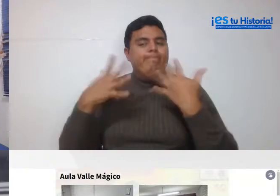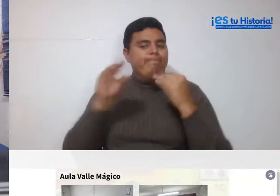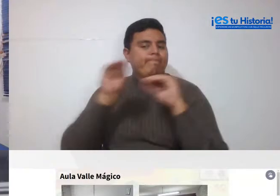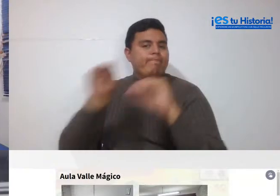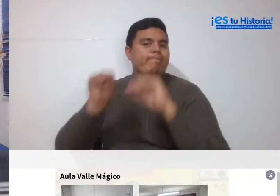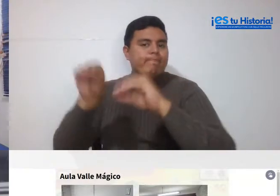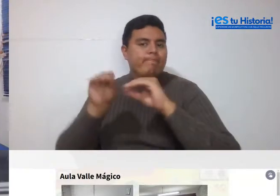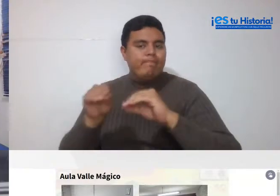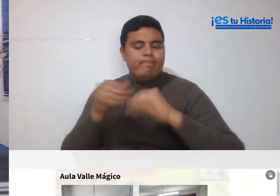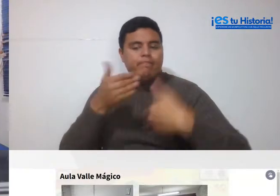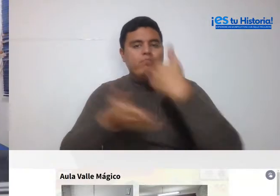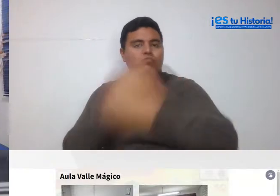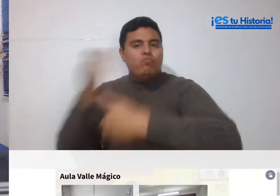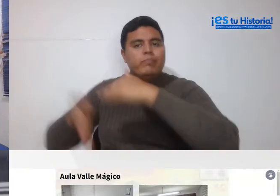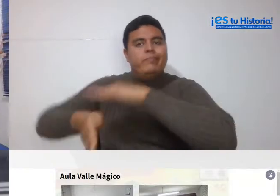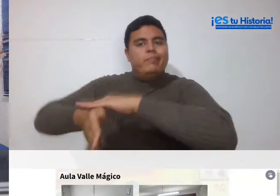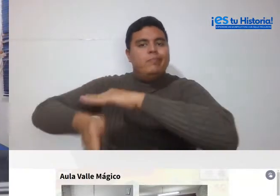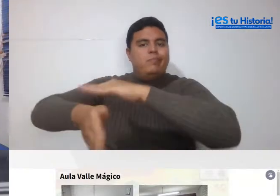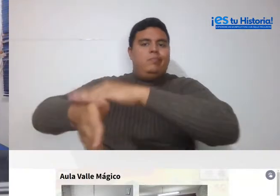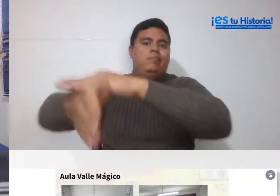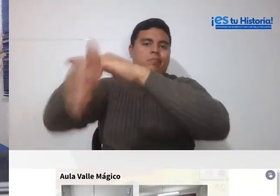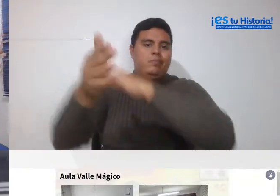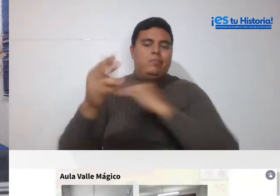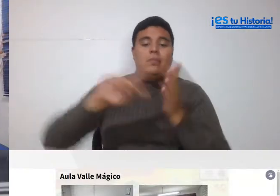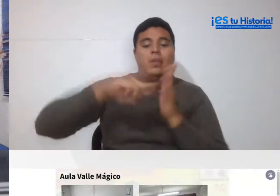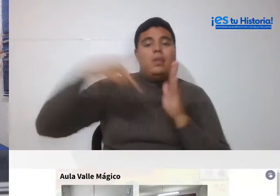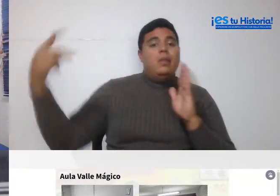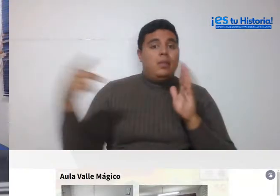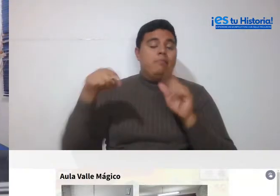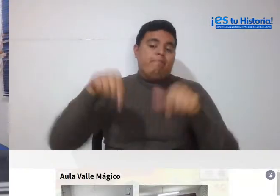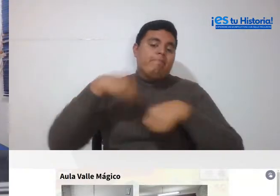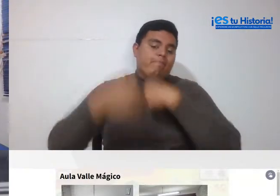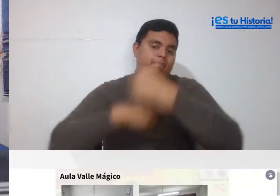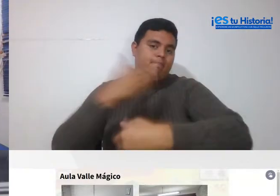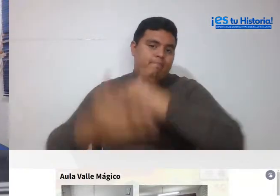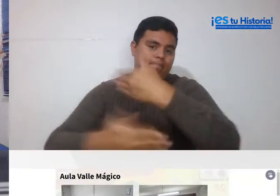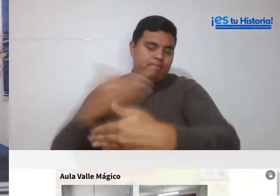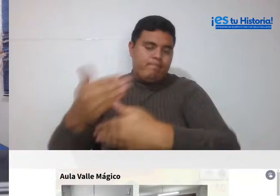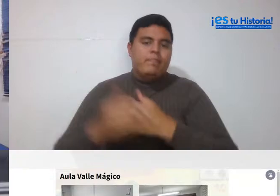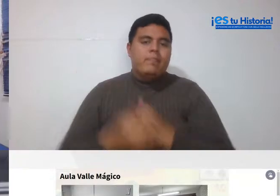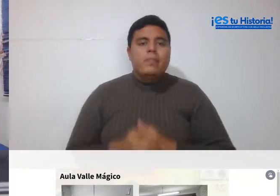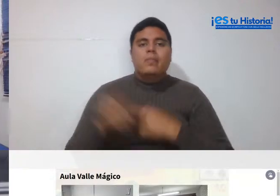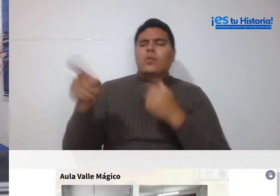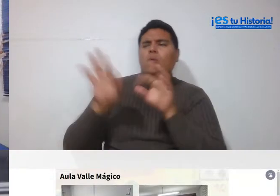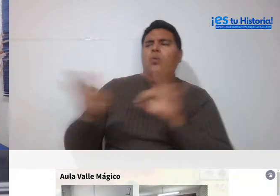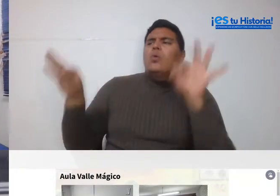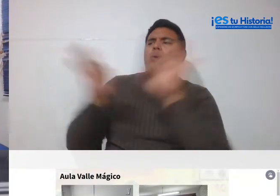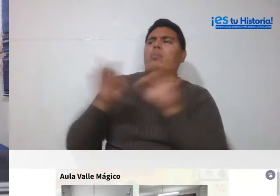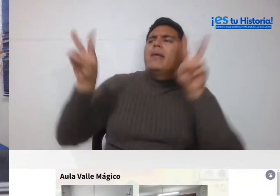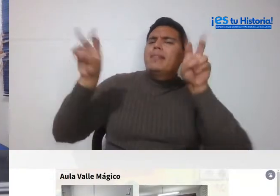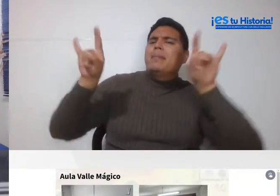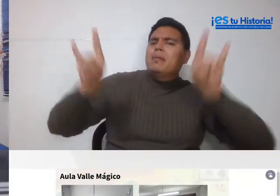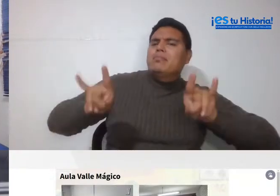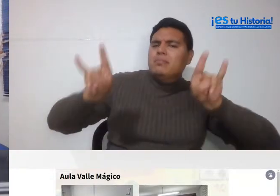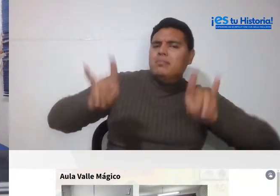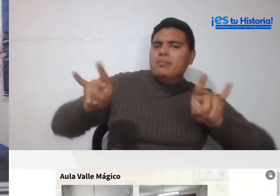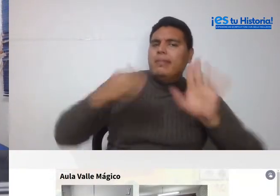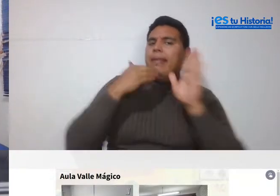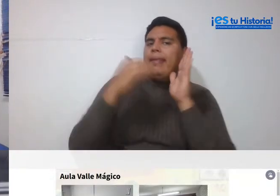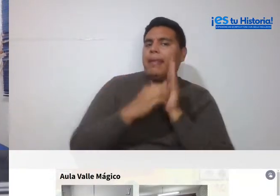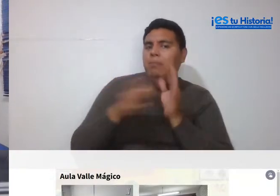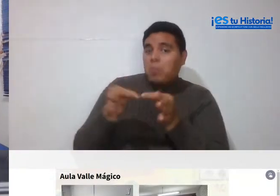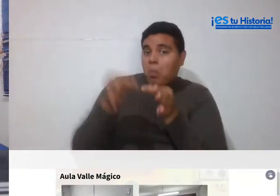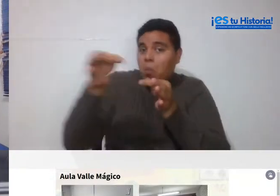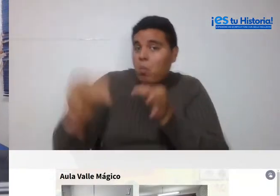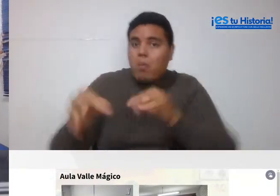y más con la parte de tecnología. Usted hizo un comentario muy importante, estamos hablando de la conectividad, pero si no hay conectividad, entonces